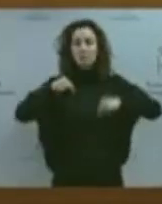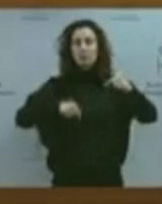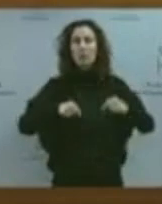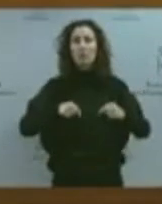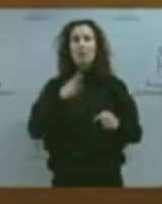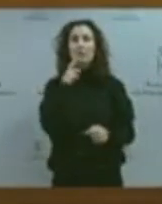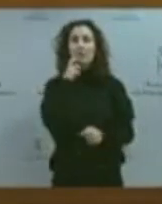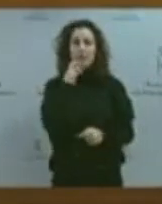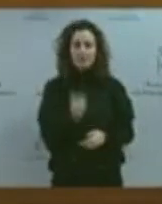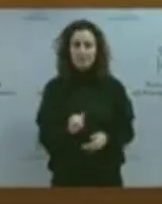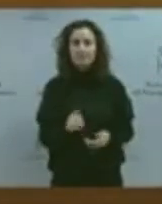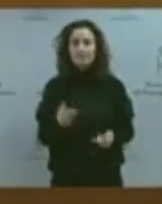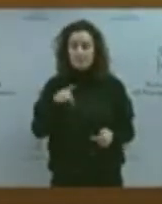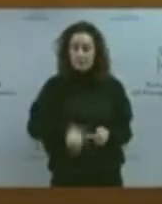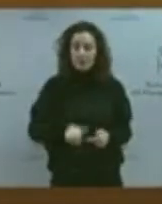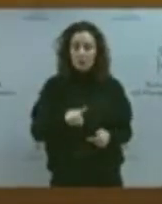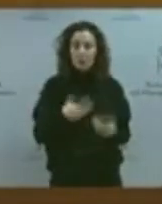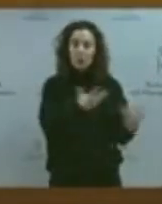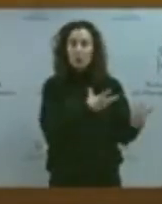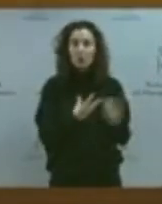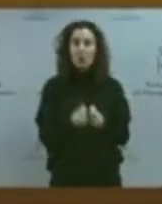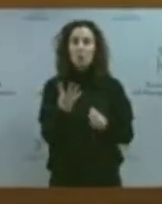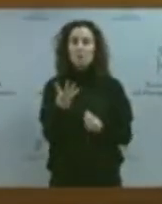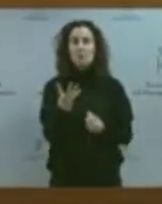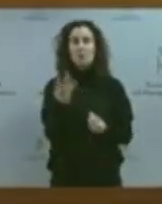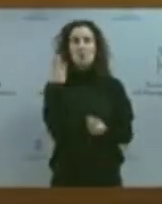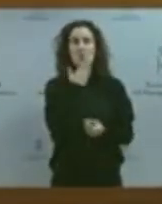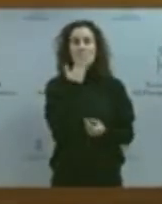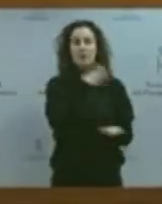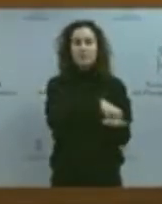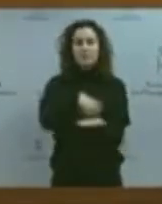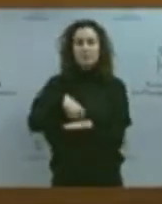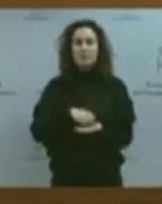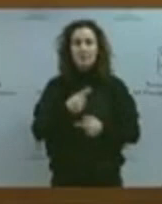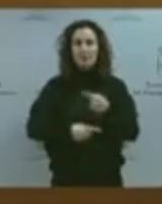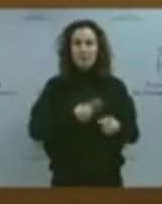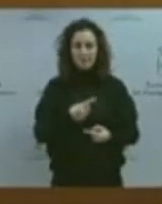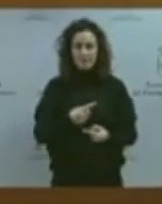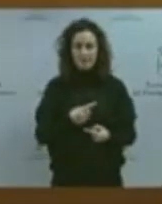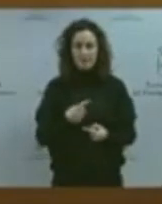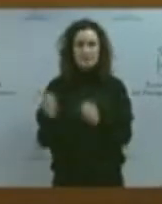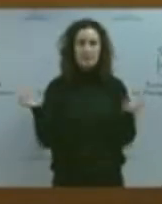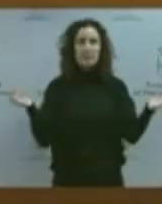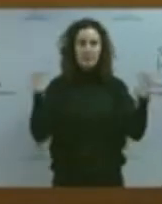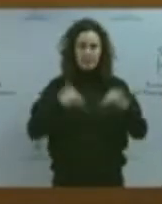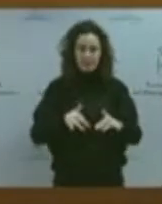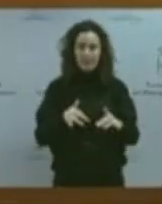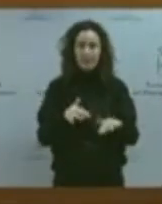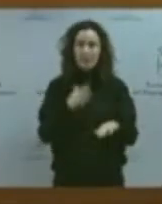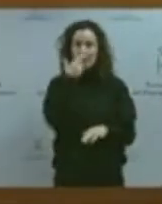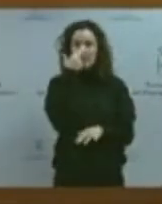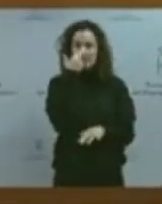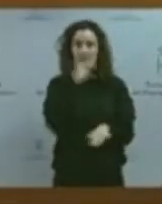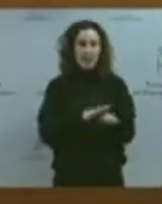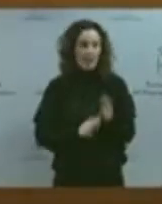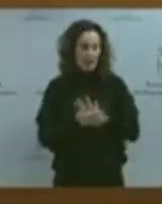acompañan 4 centros, personas, familias de 4 centros, que creo que es interesante hacer mención específica a estas porque están en una situación de